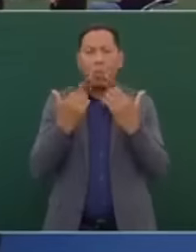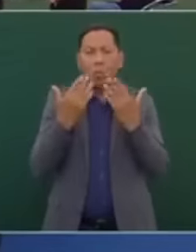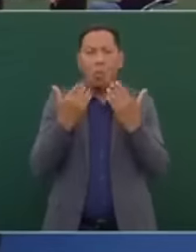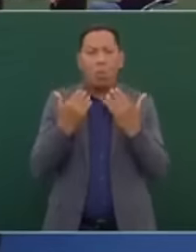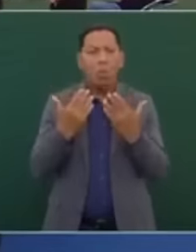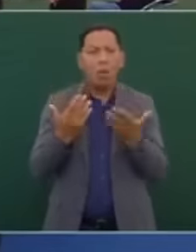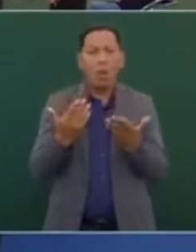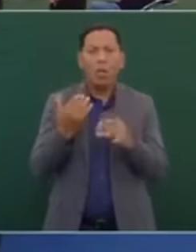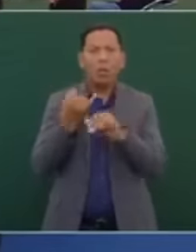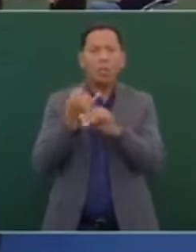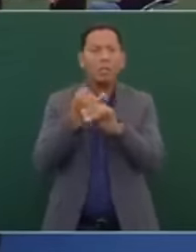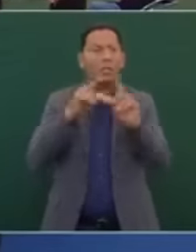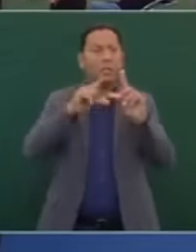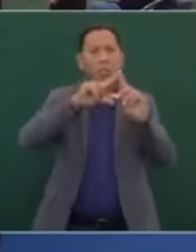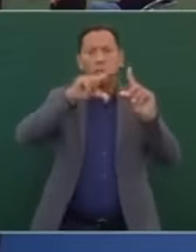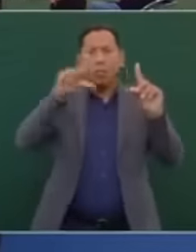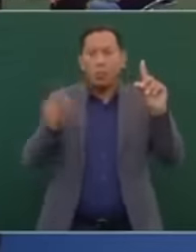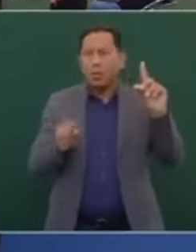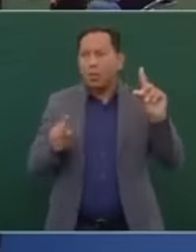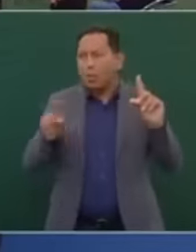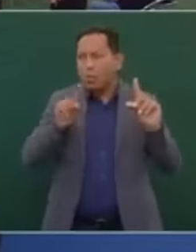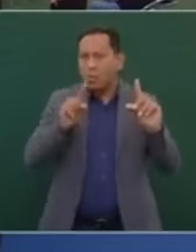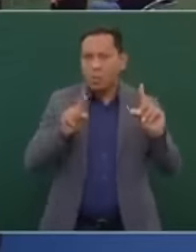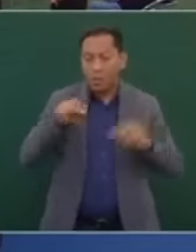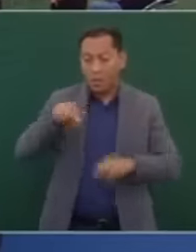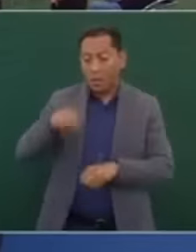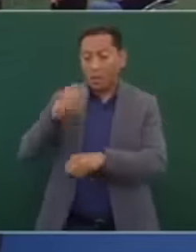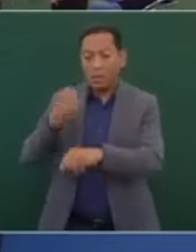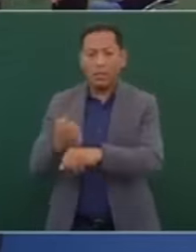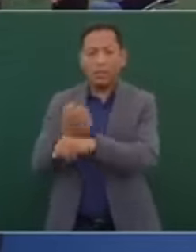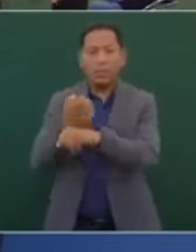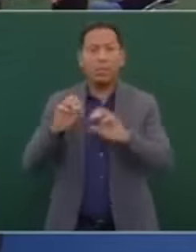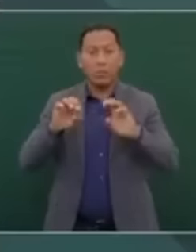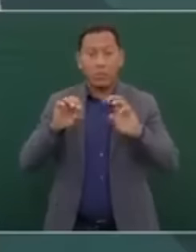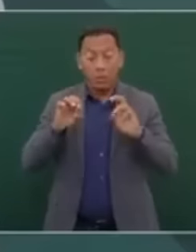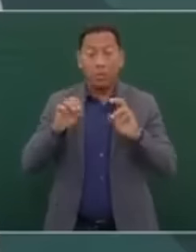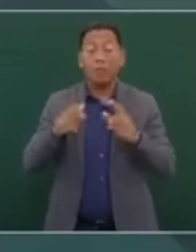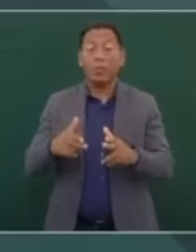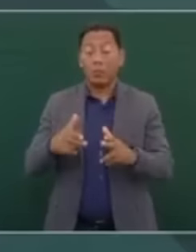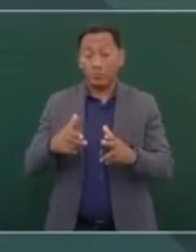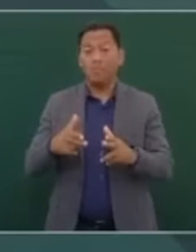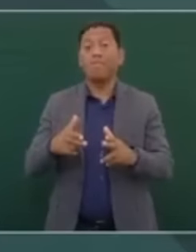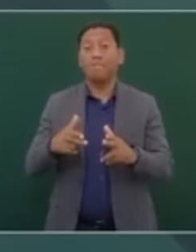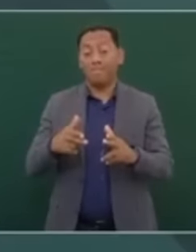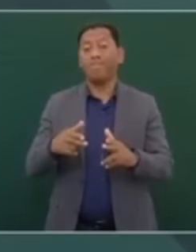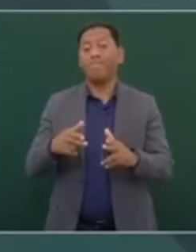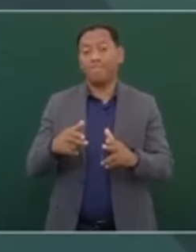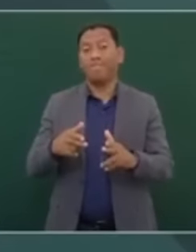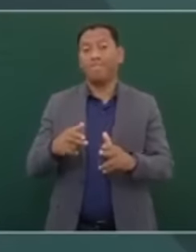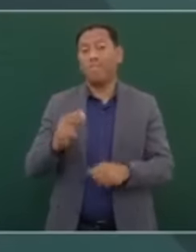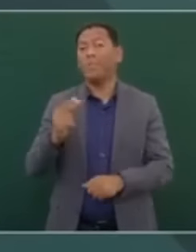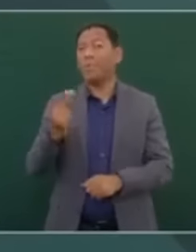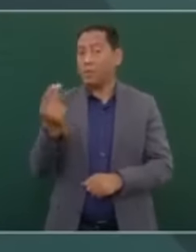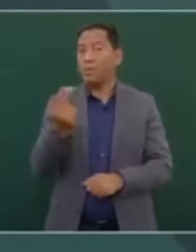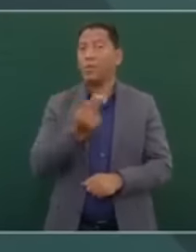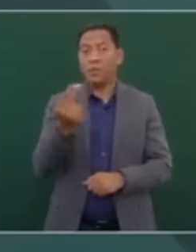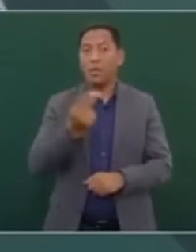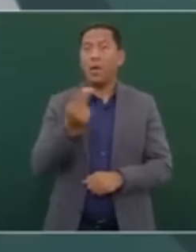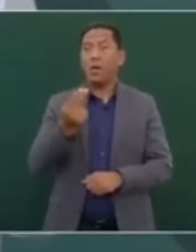en el país. Aquí en Chiapas debe de llegar la